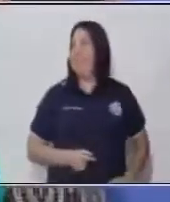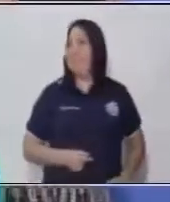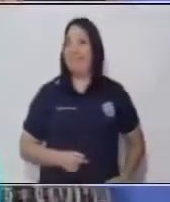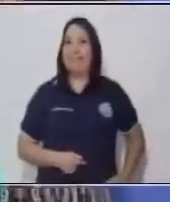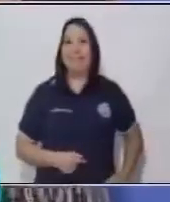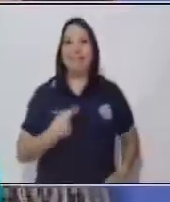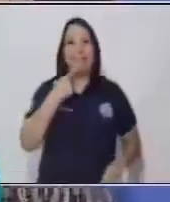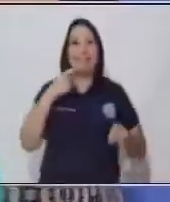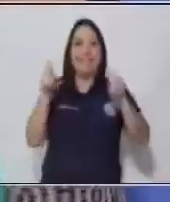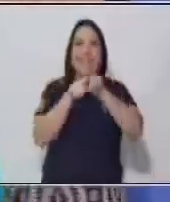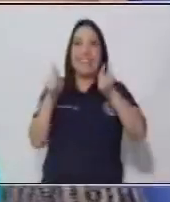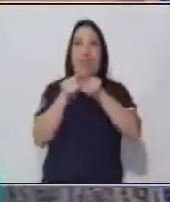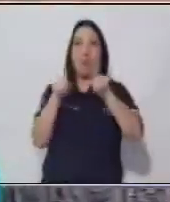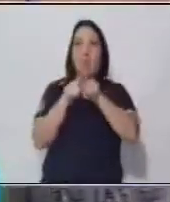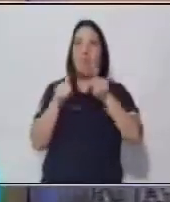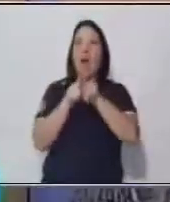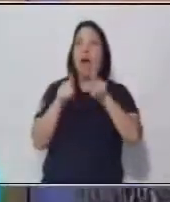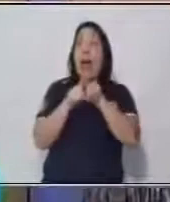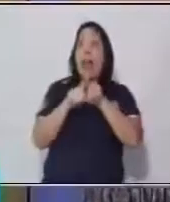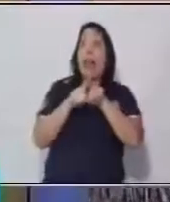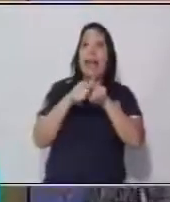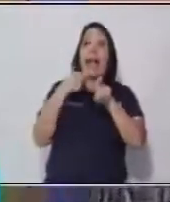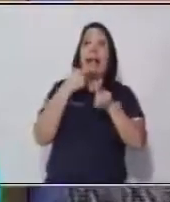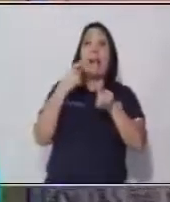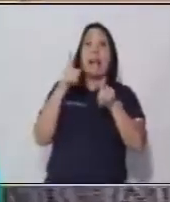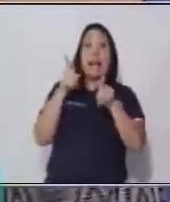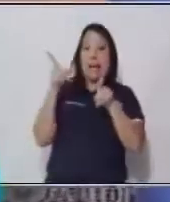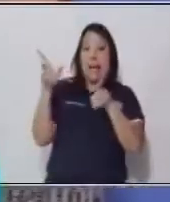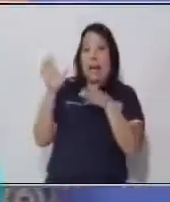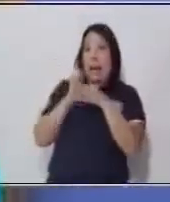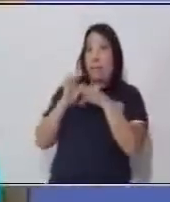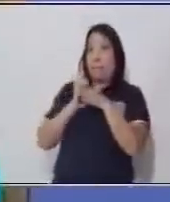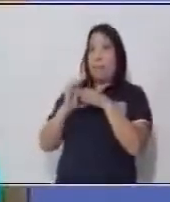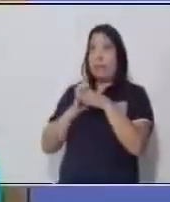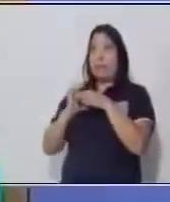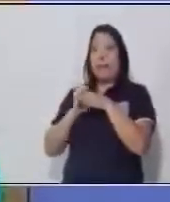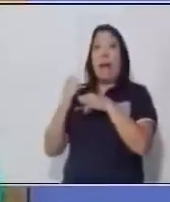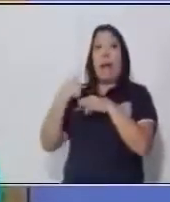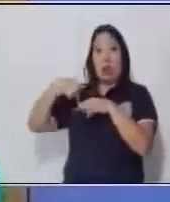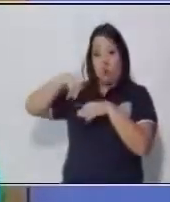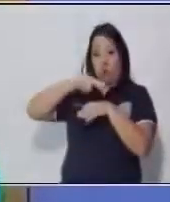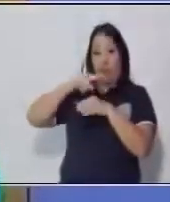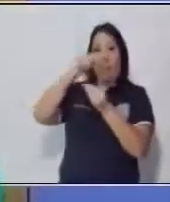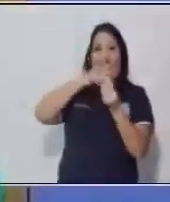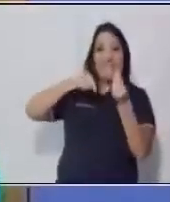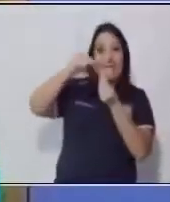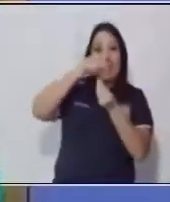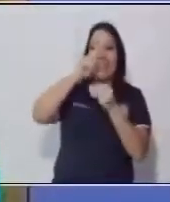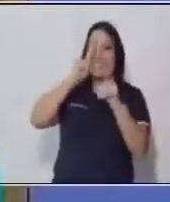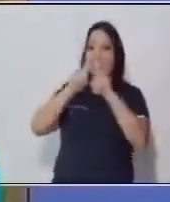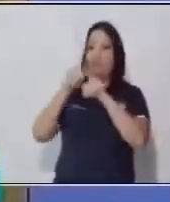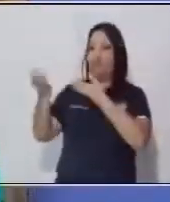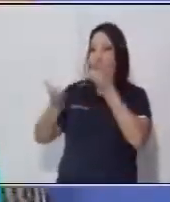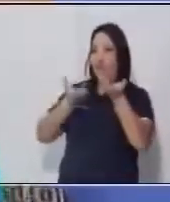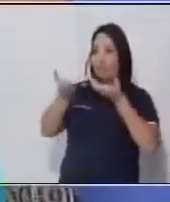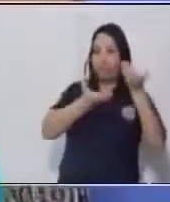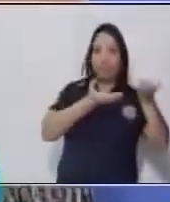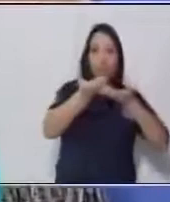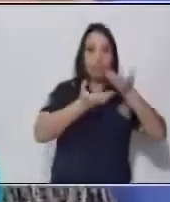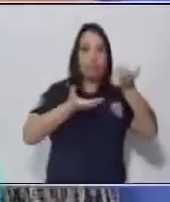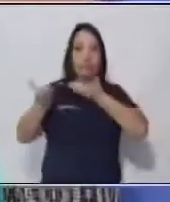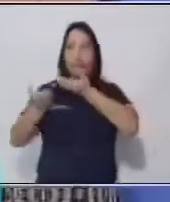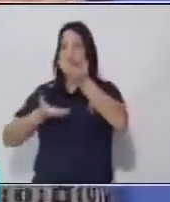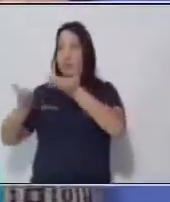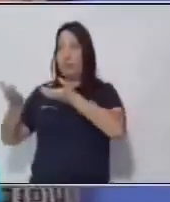o vamos a repasar o jugar con nuestra familia en el lugar donde ustedes se